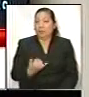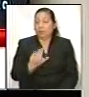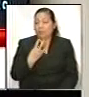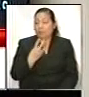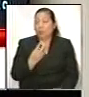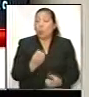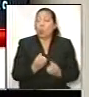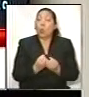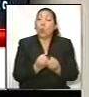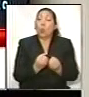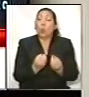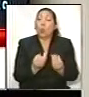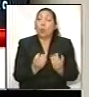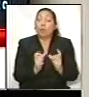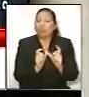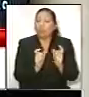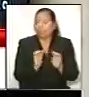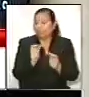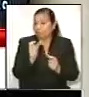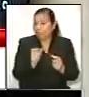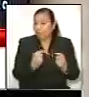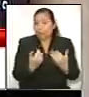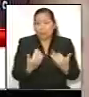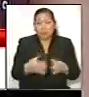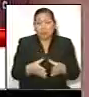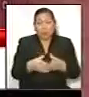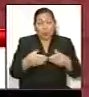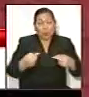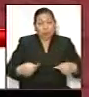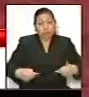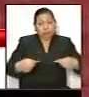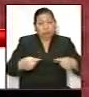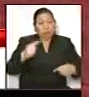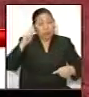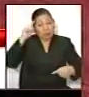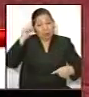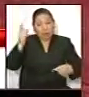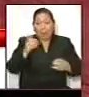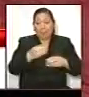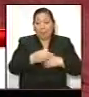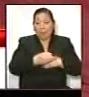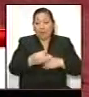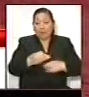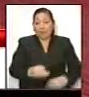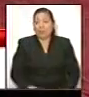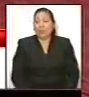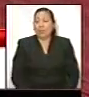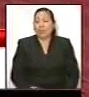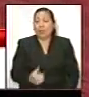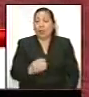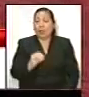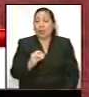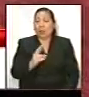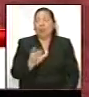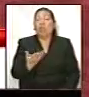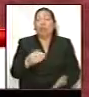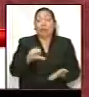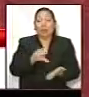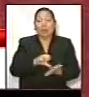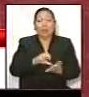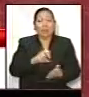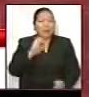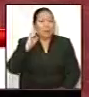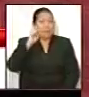hubo definitivamente un gran debate referido a la creación de la provincia de Ácora, en Puno,